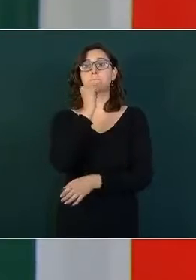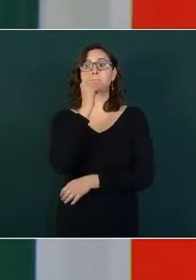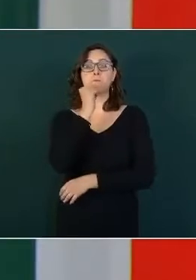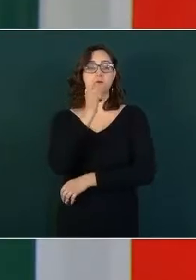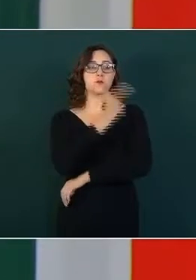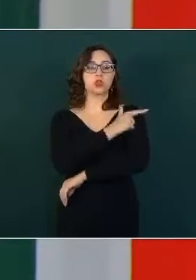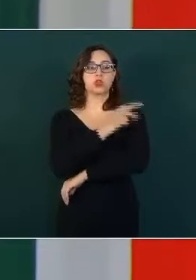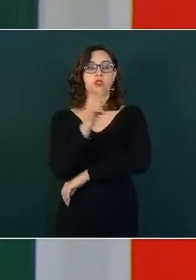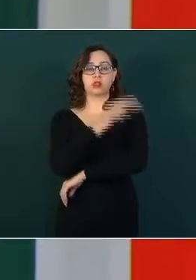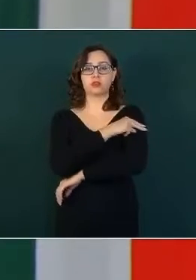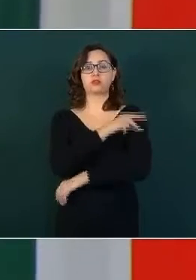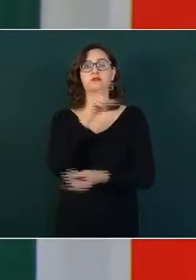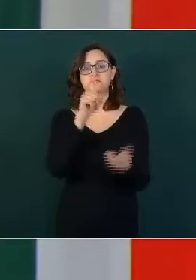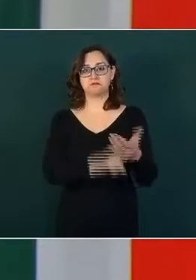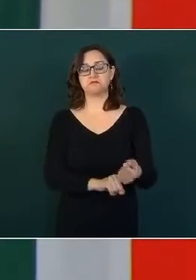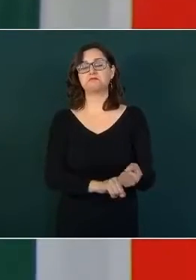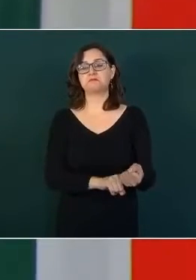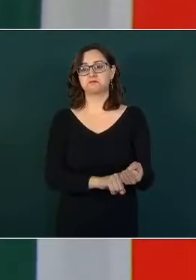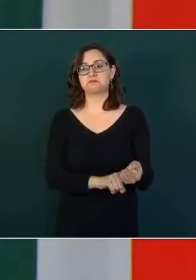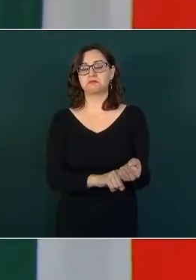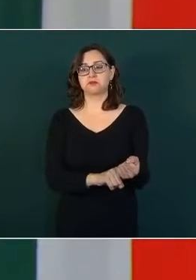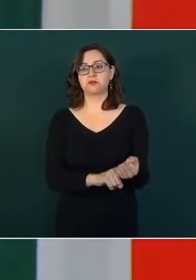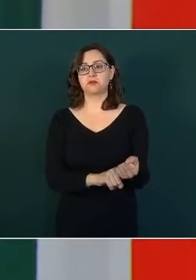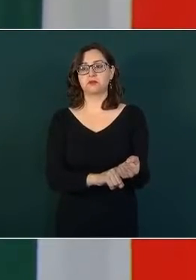esta corporación